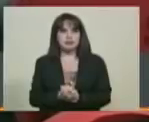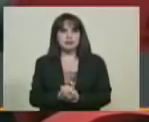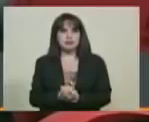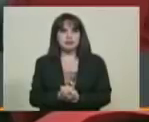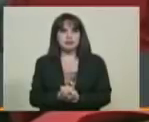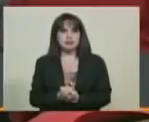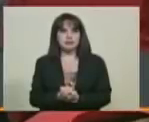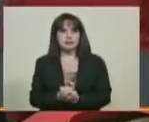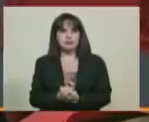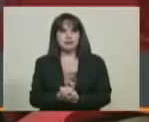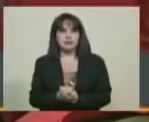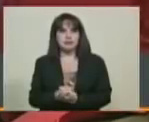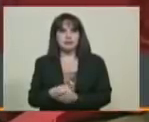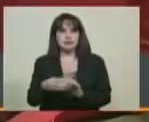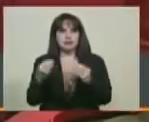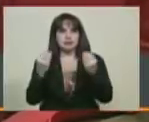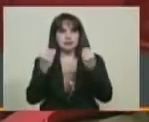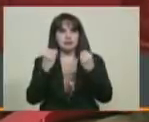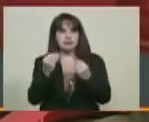Estoy aquí dirigiendo las cámaras.